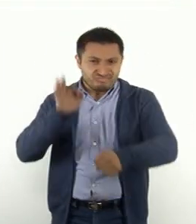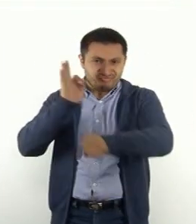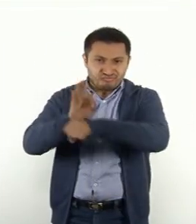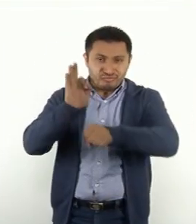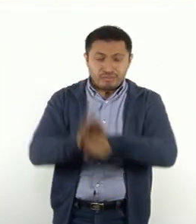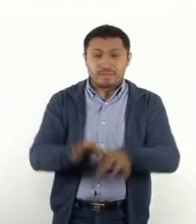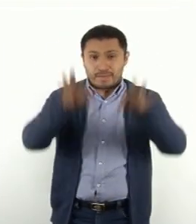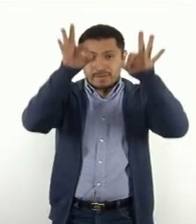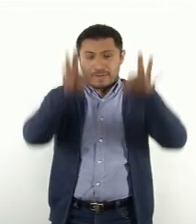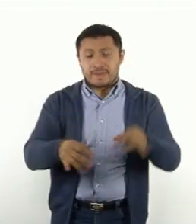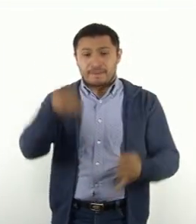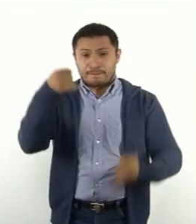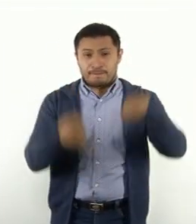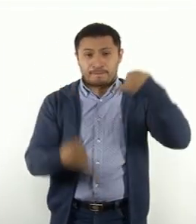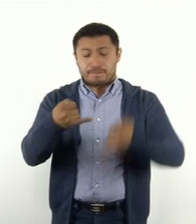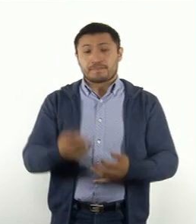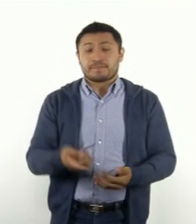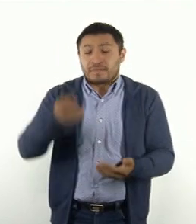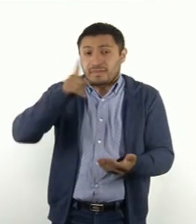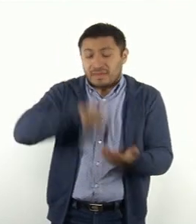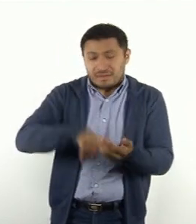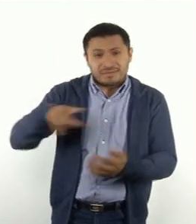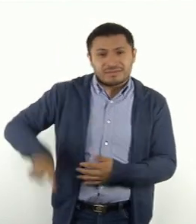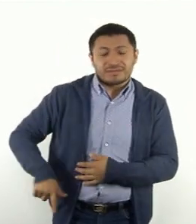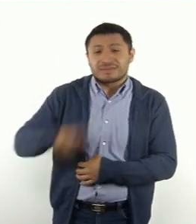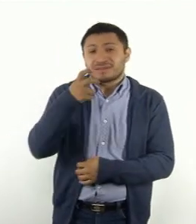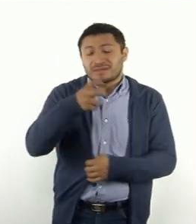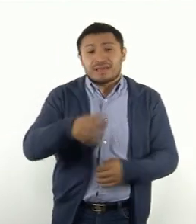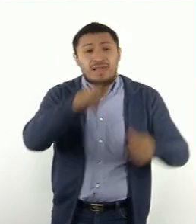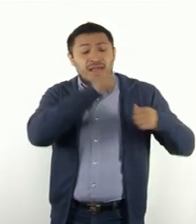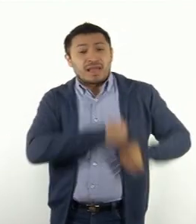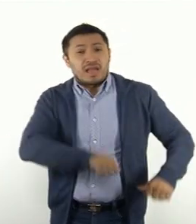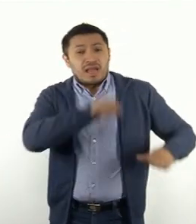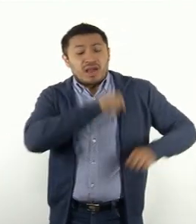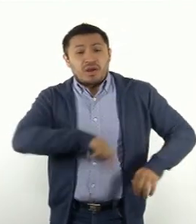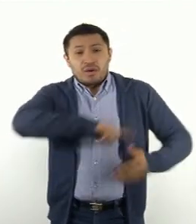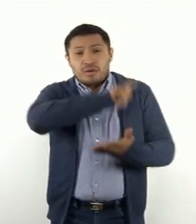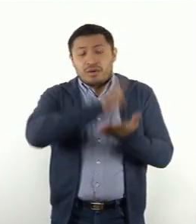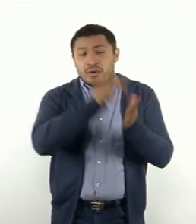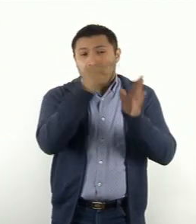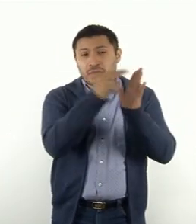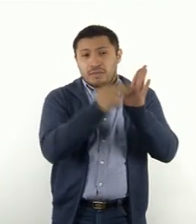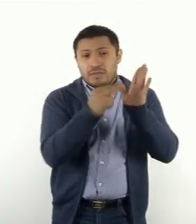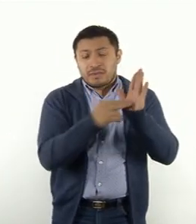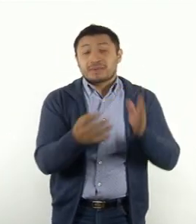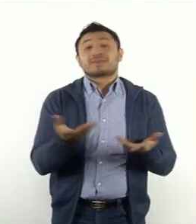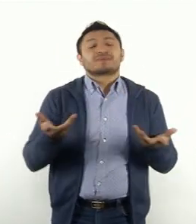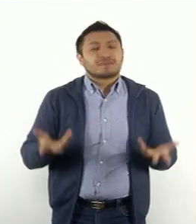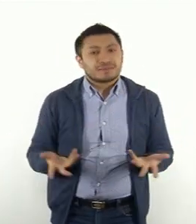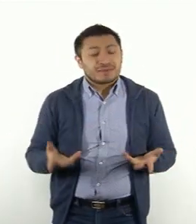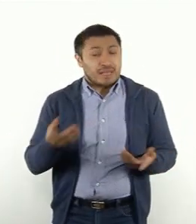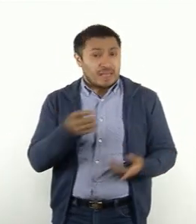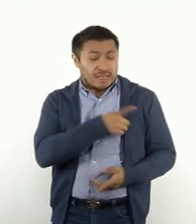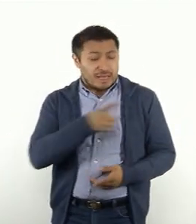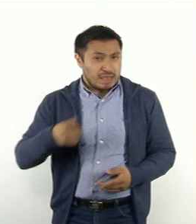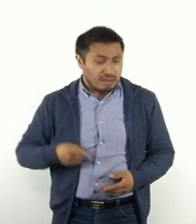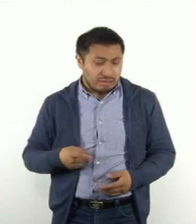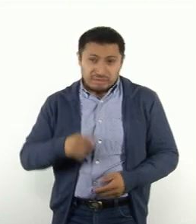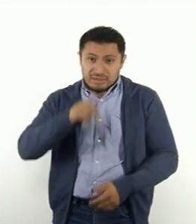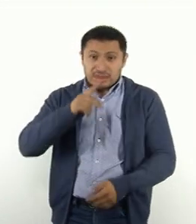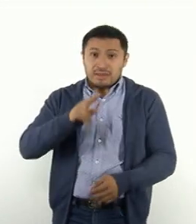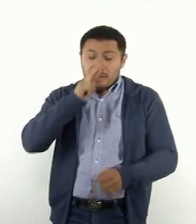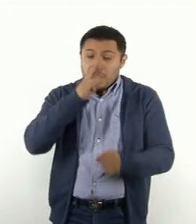jurídica. En él, la autoridad que emite las normas debe hallarse facultada para hacerlo por una